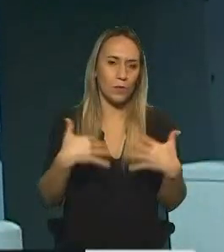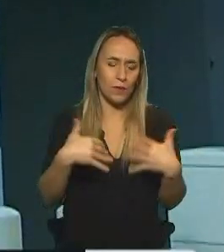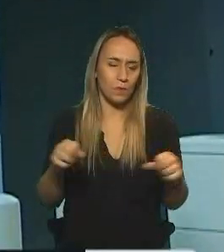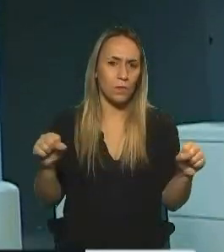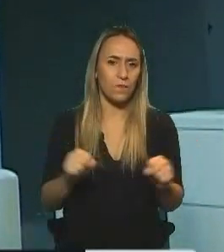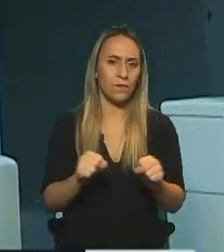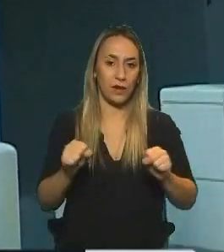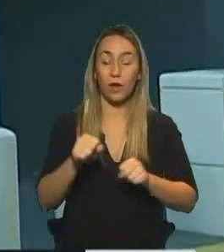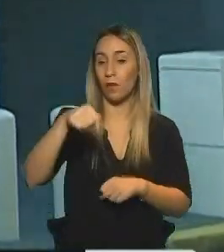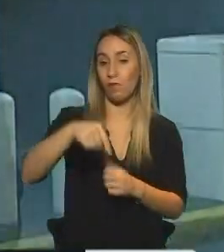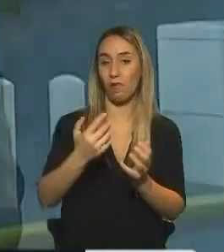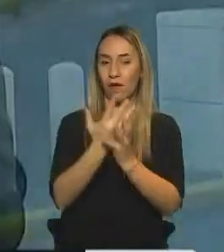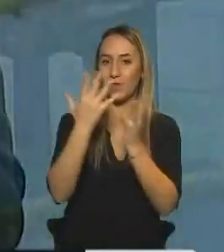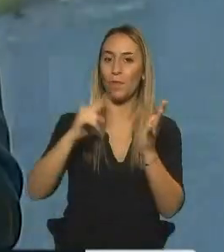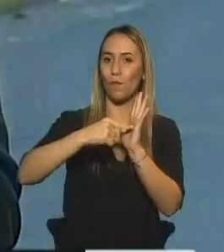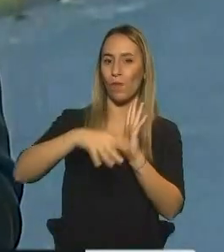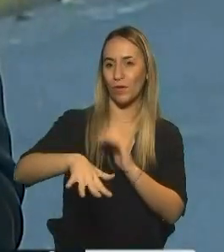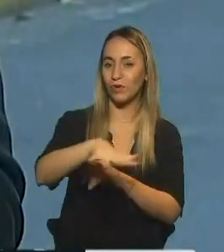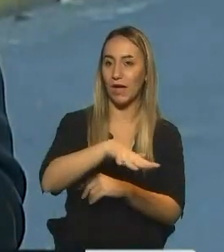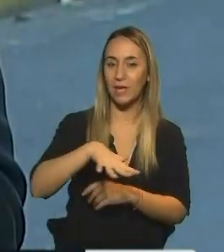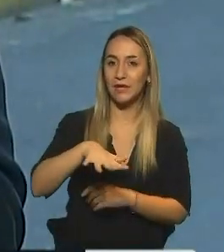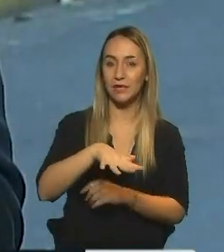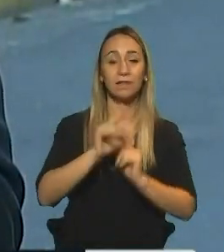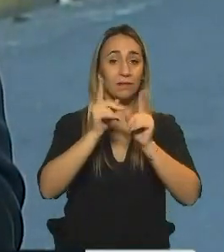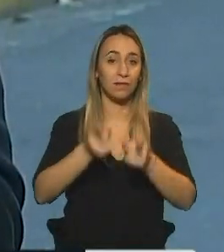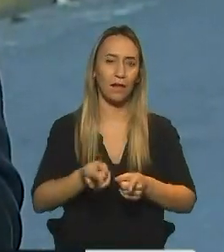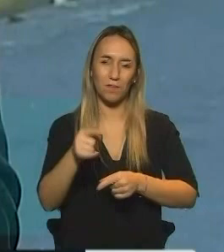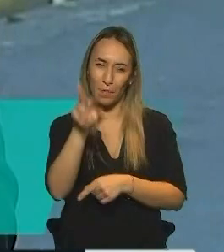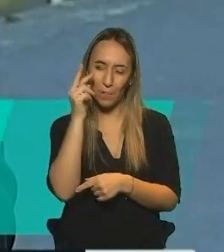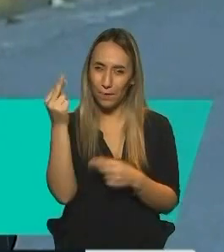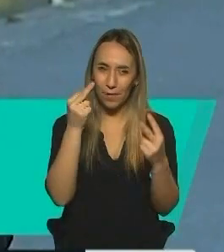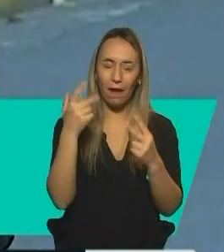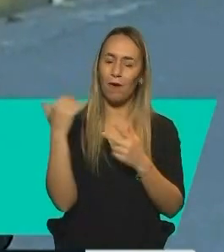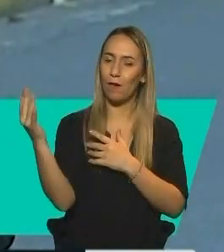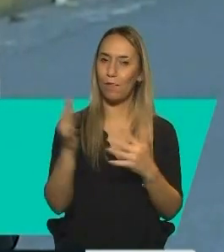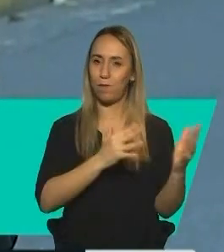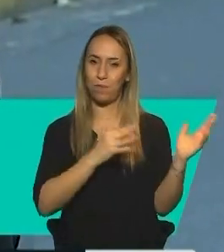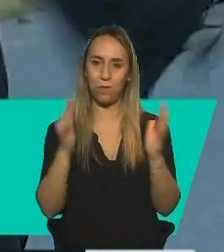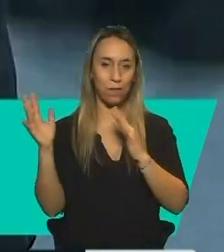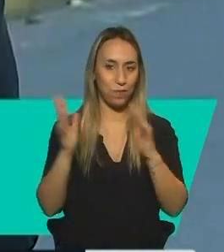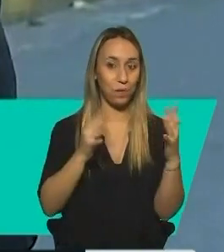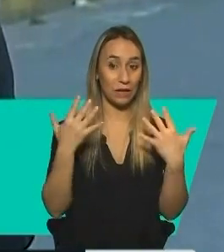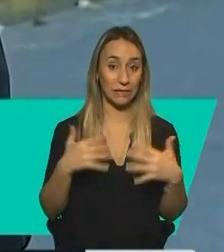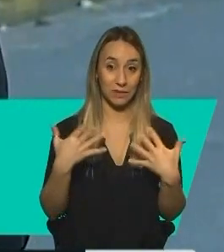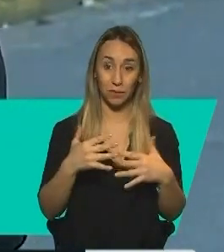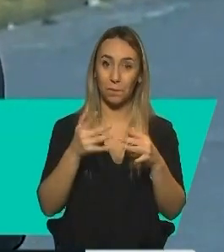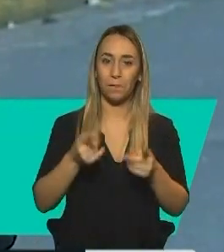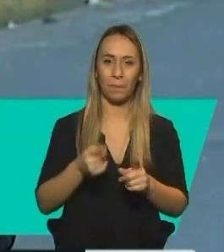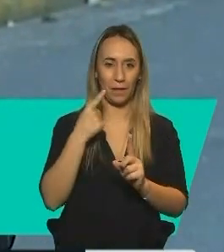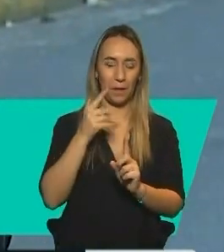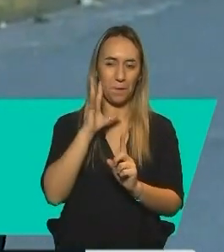esta jornada aquí en la ciudad de Buenos Aires. También verán mucho viento y se percibe también en el